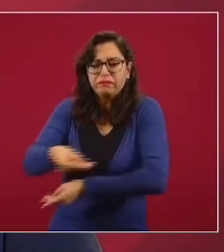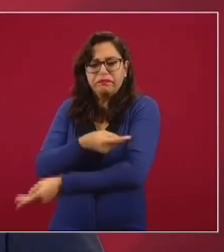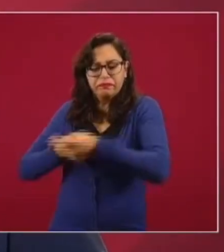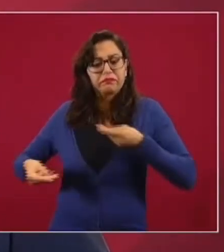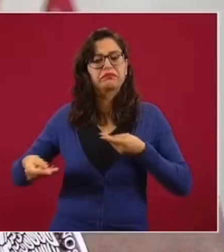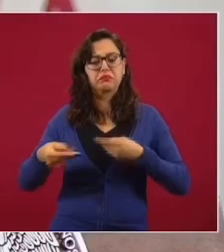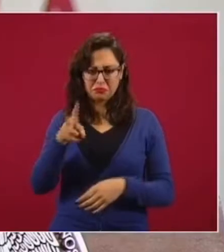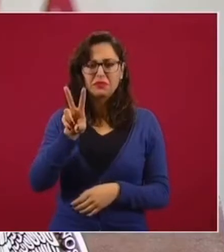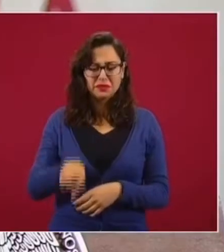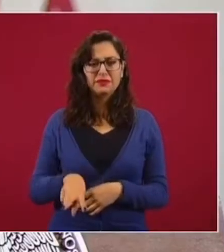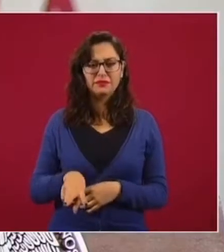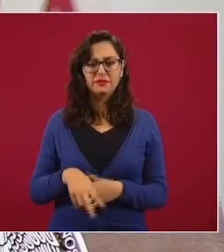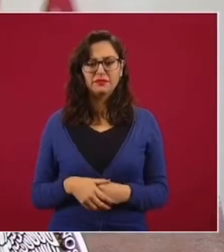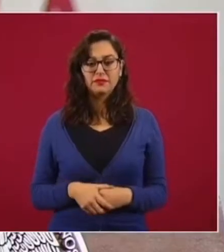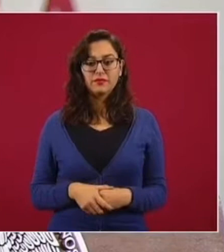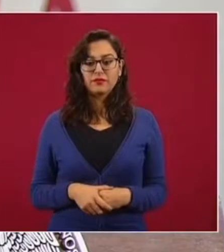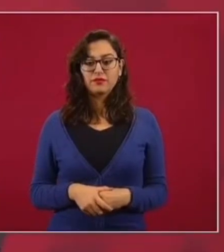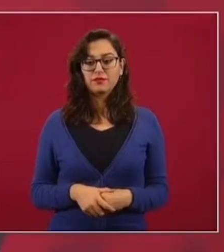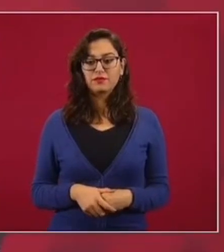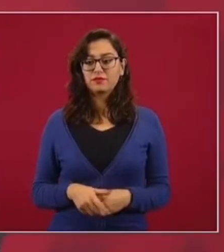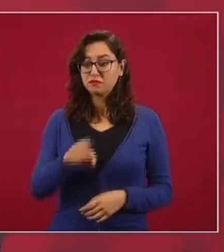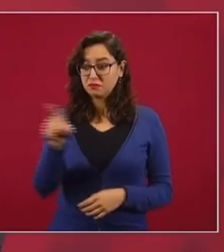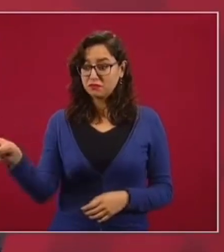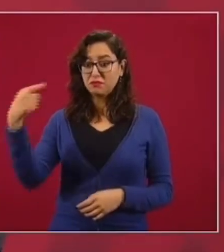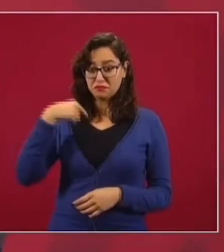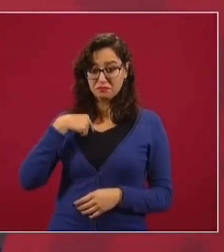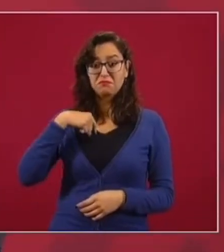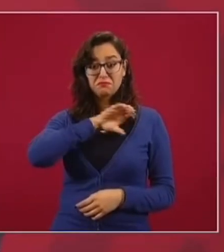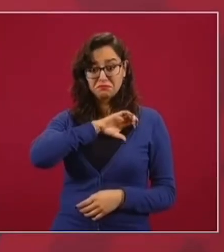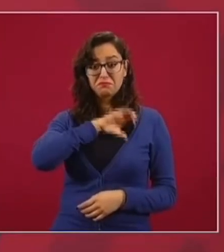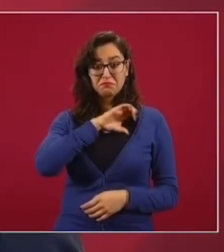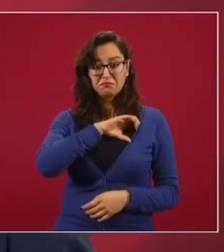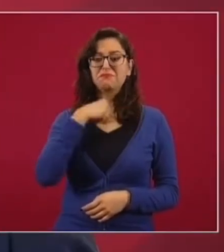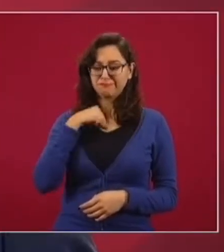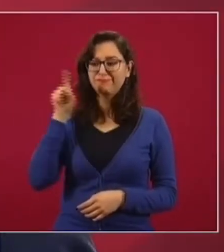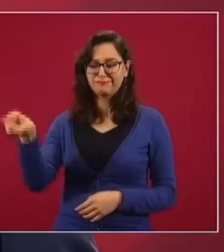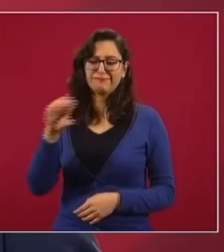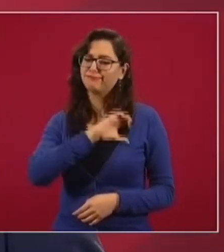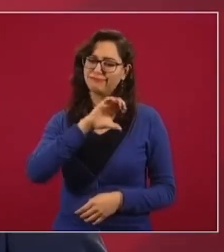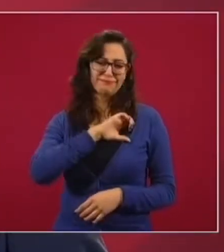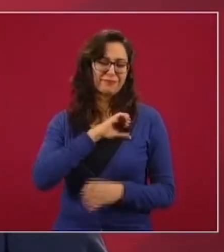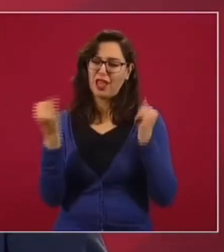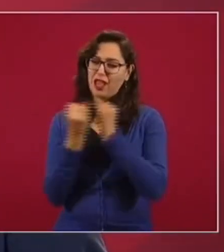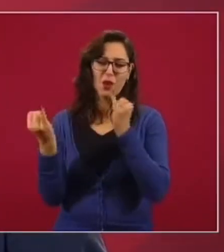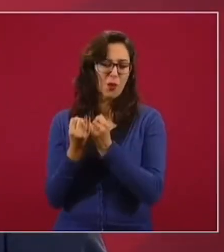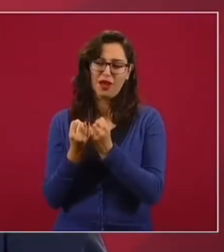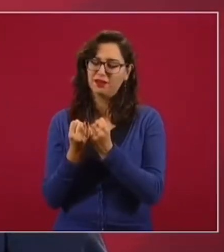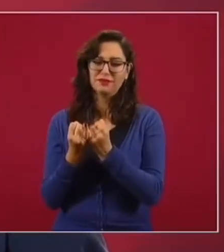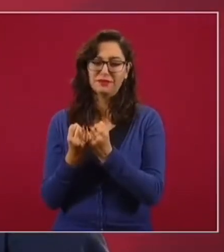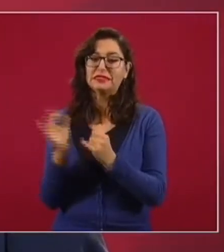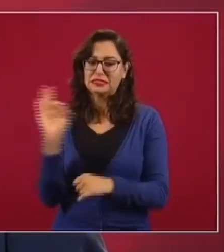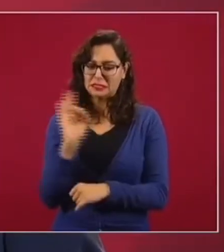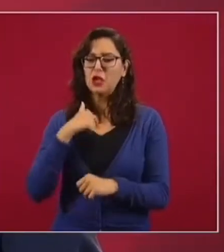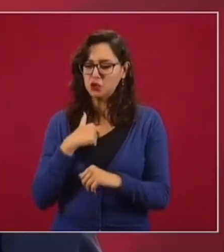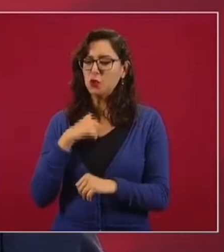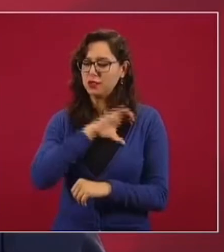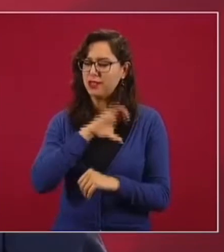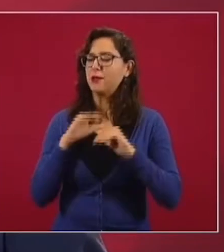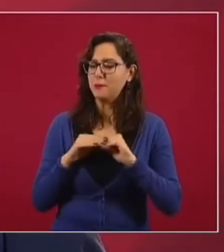como me quieren a mí, muchos. Los quiero yo, y un poquito más